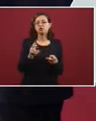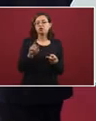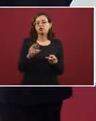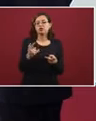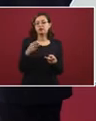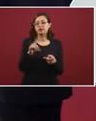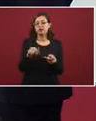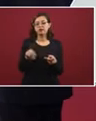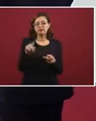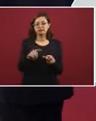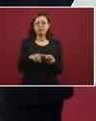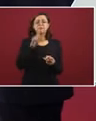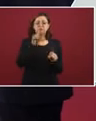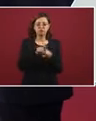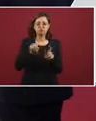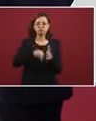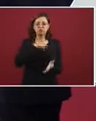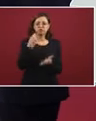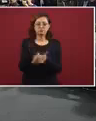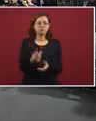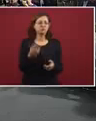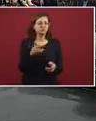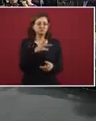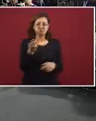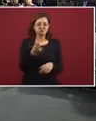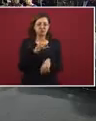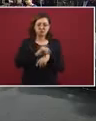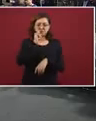en Victoria, Tamaulipas. Muchas gracias.